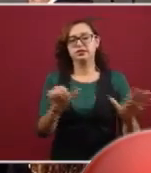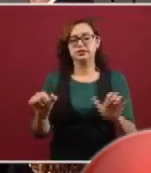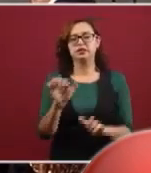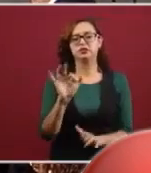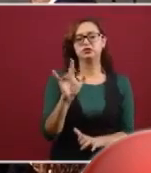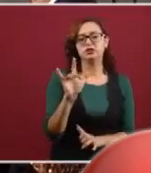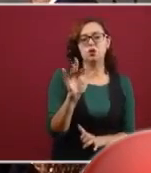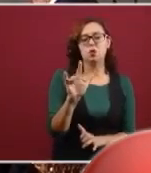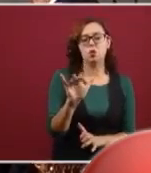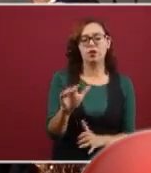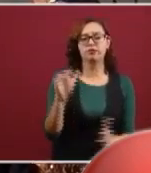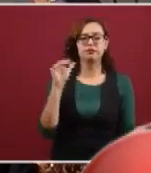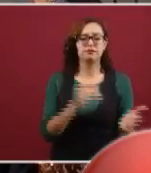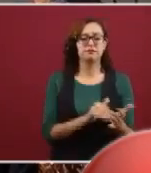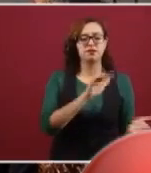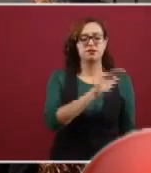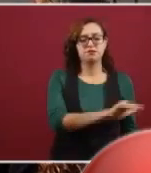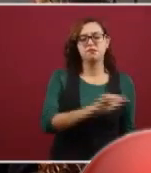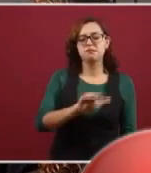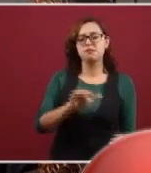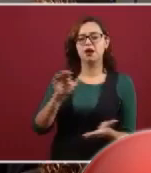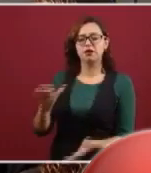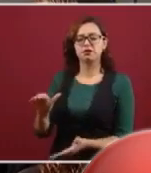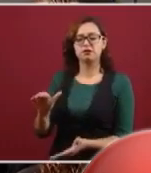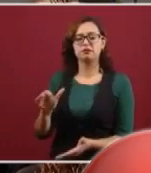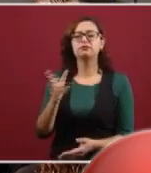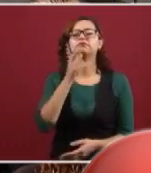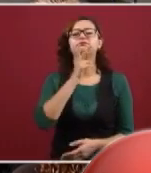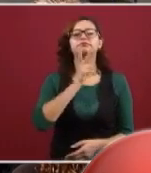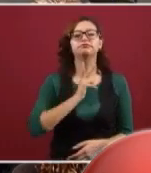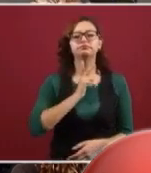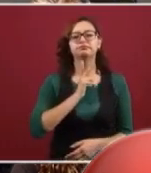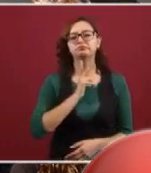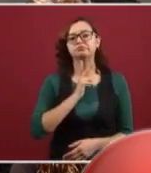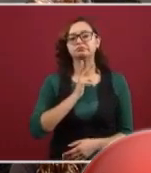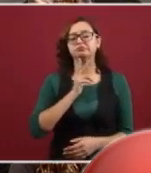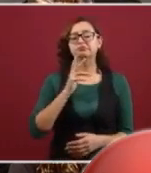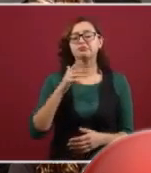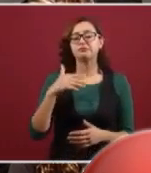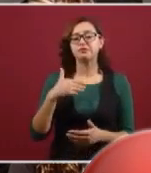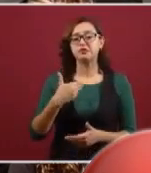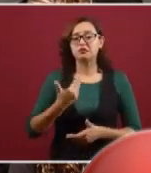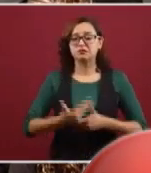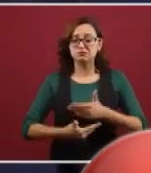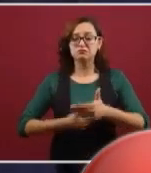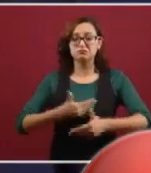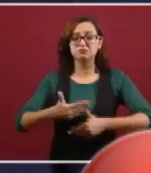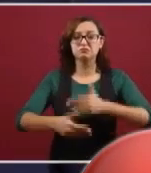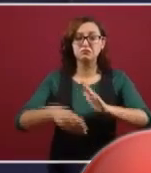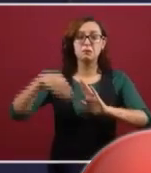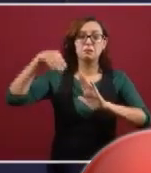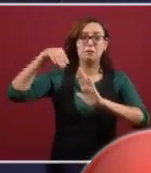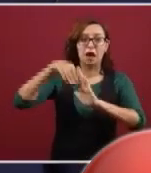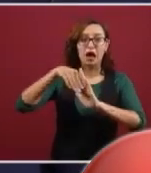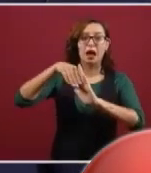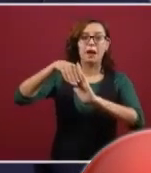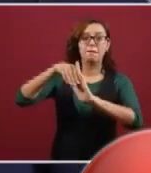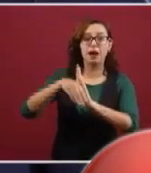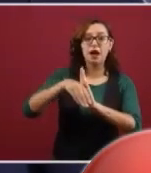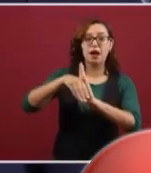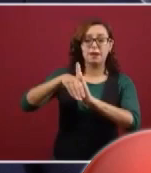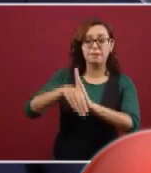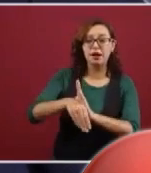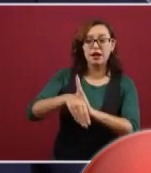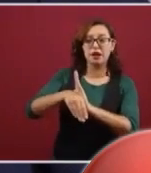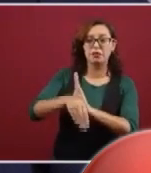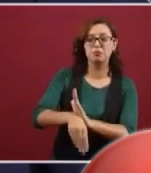1.650.000 barriles aproximadamente, con una tendencia a la baja. Por